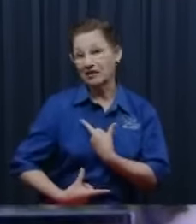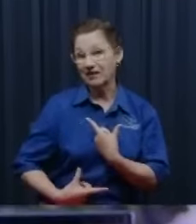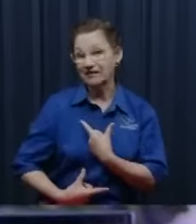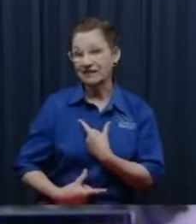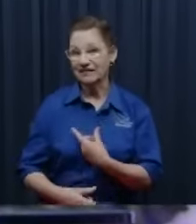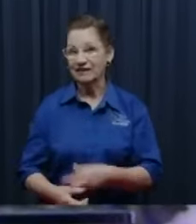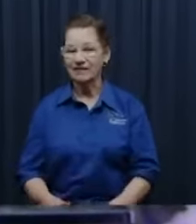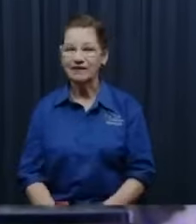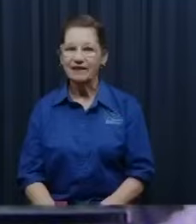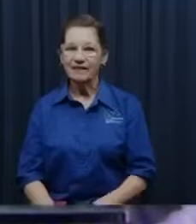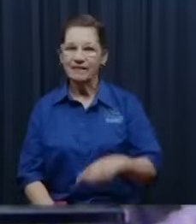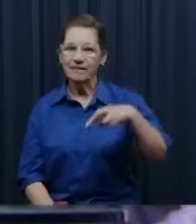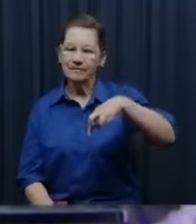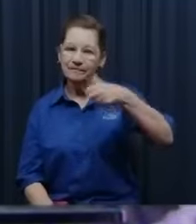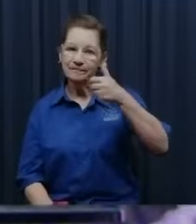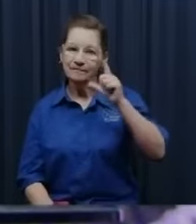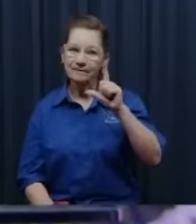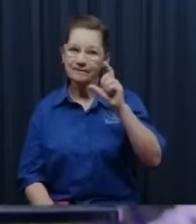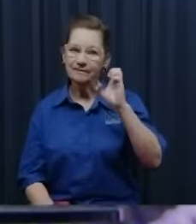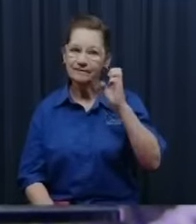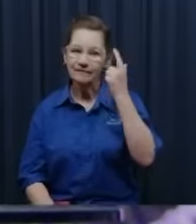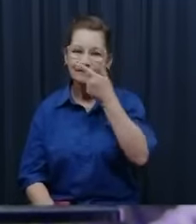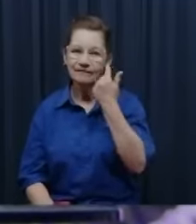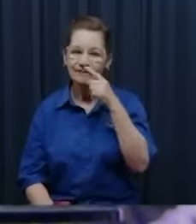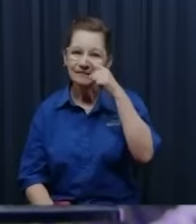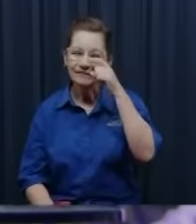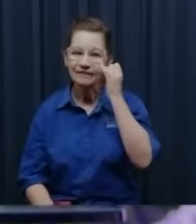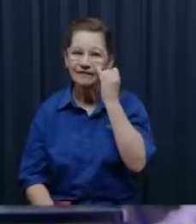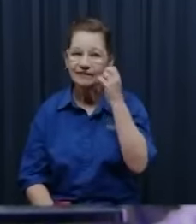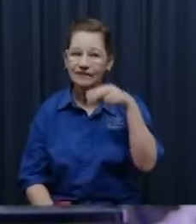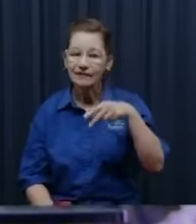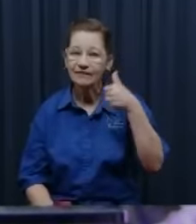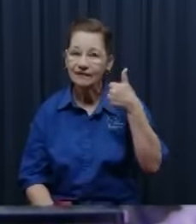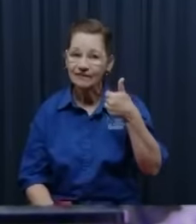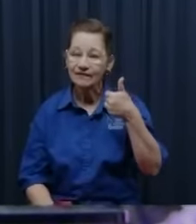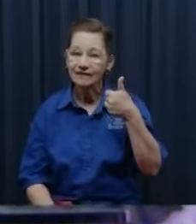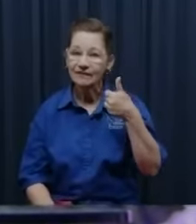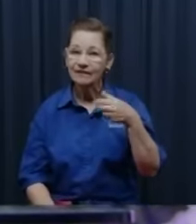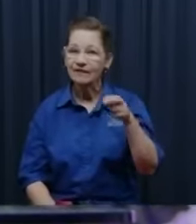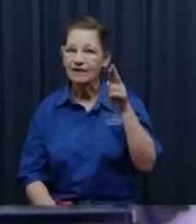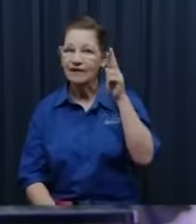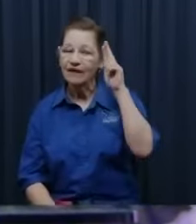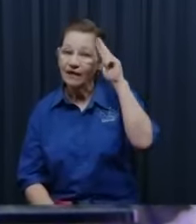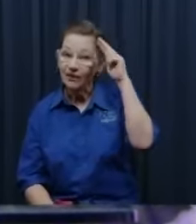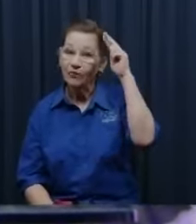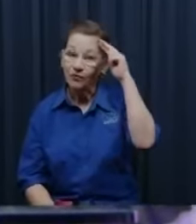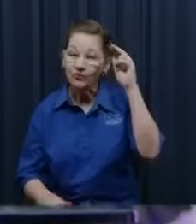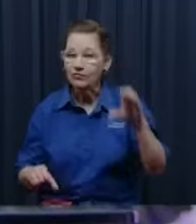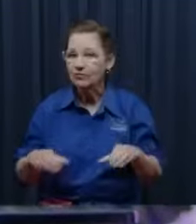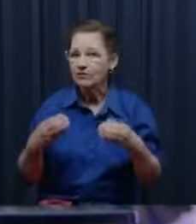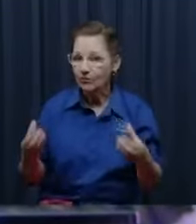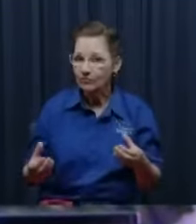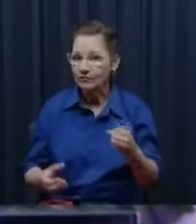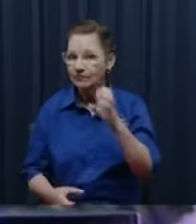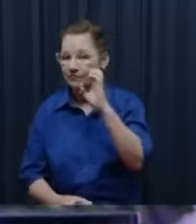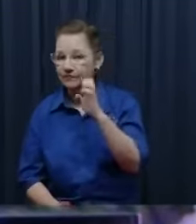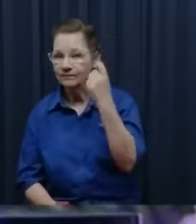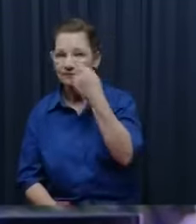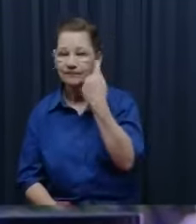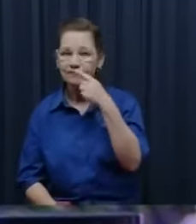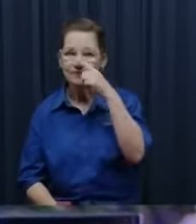un estado en contra y en medio de la guerra medio de una guerra hacer